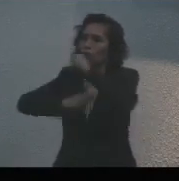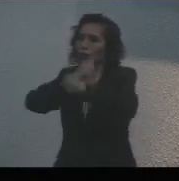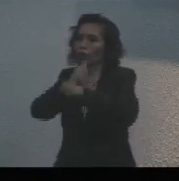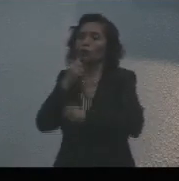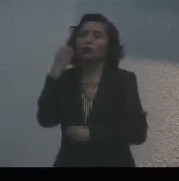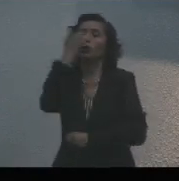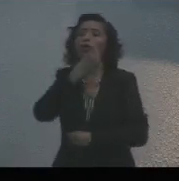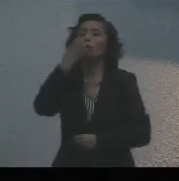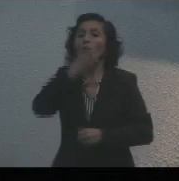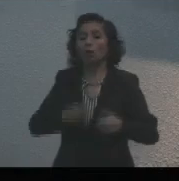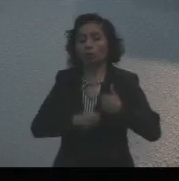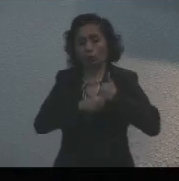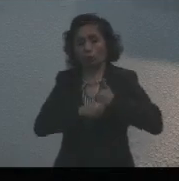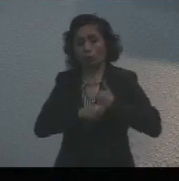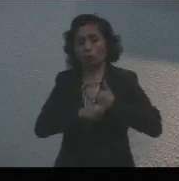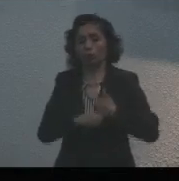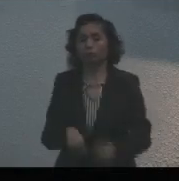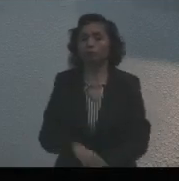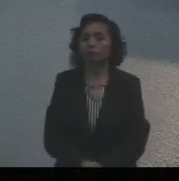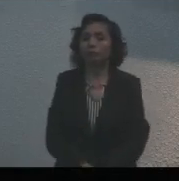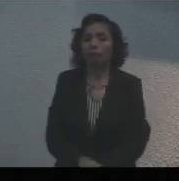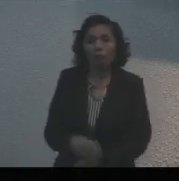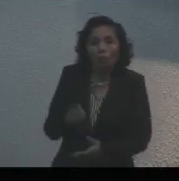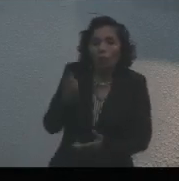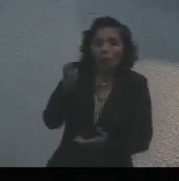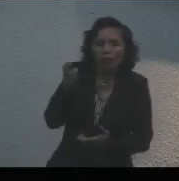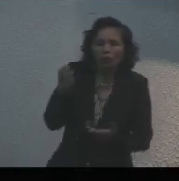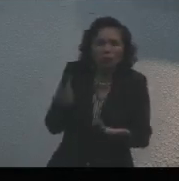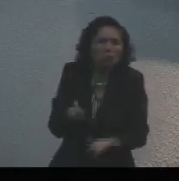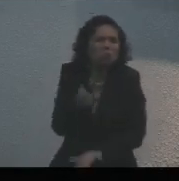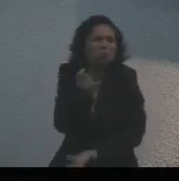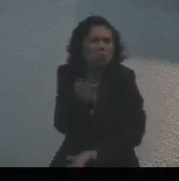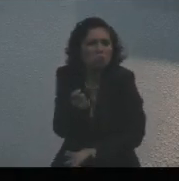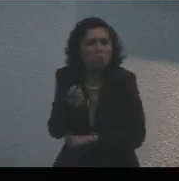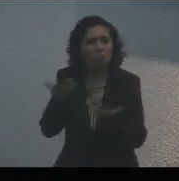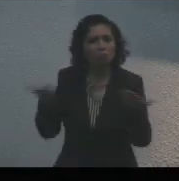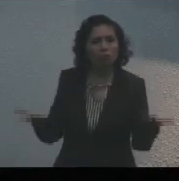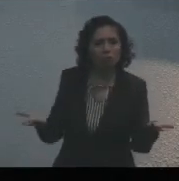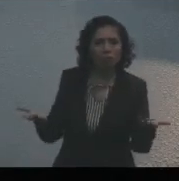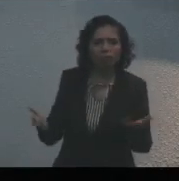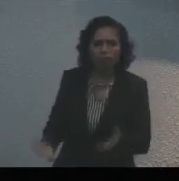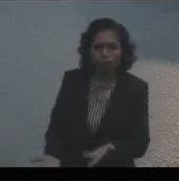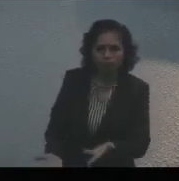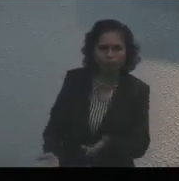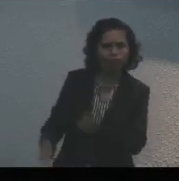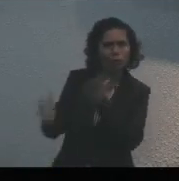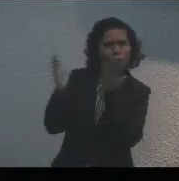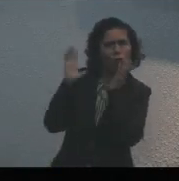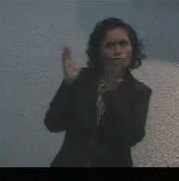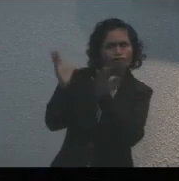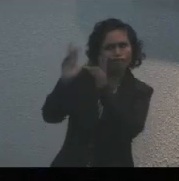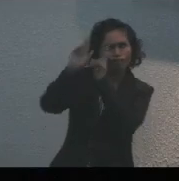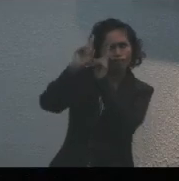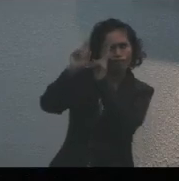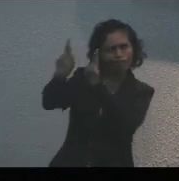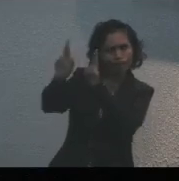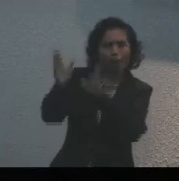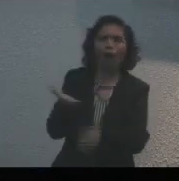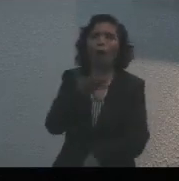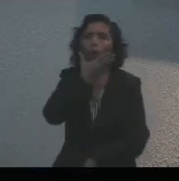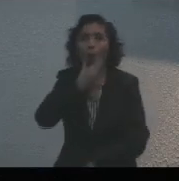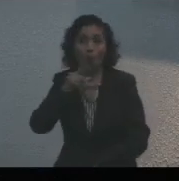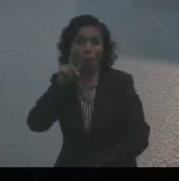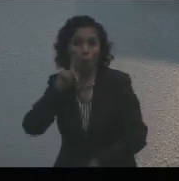Heroico Colegio Militar. Este gesto simboliza nuestra admiración y respeto a las mujeres y